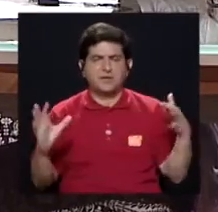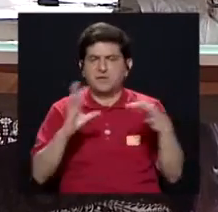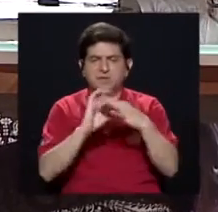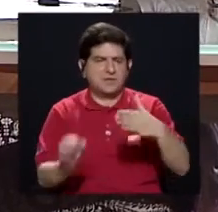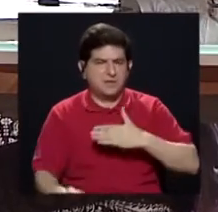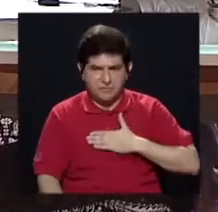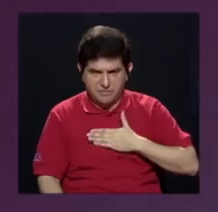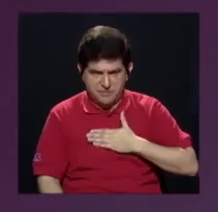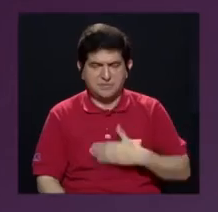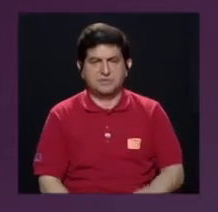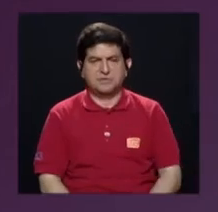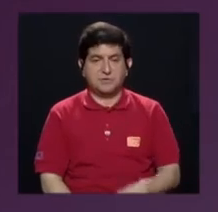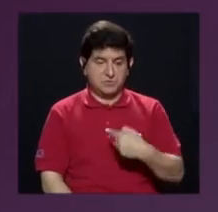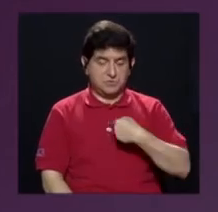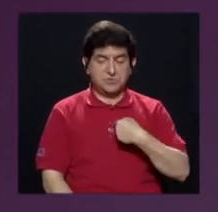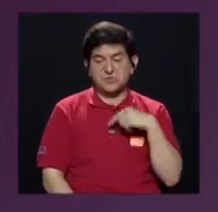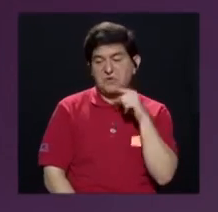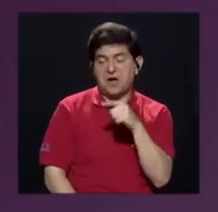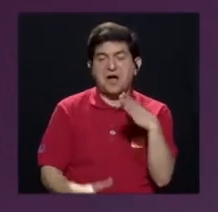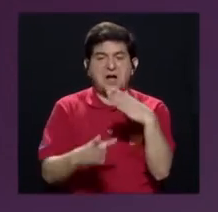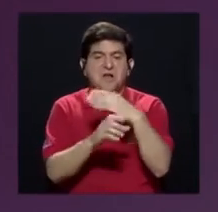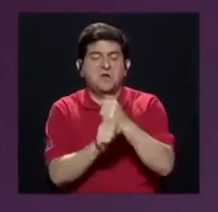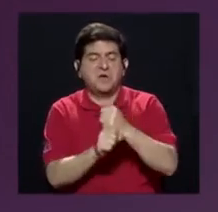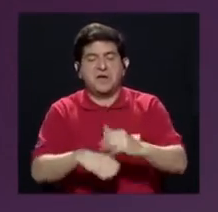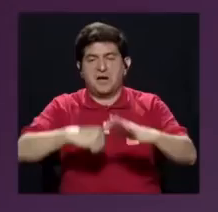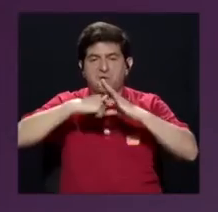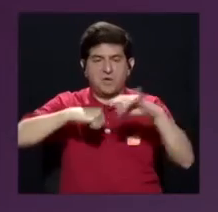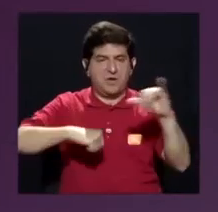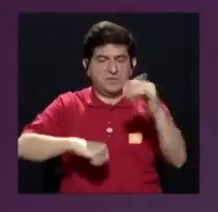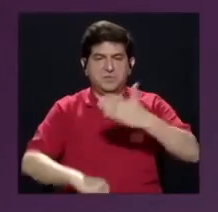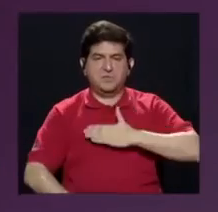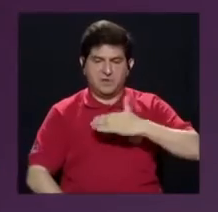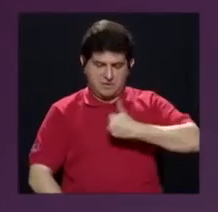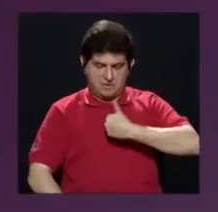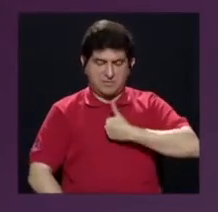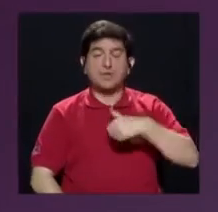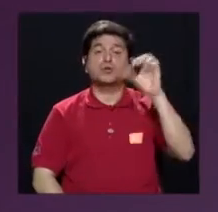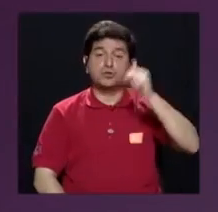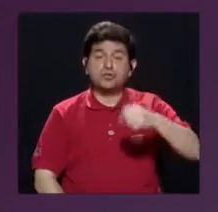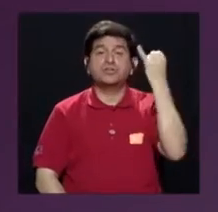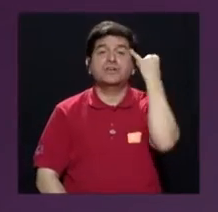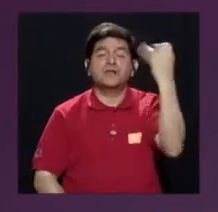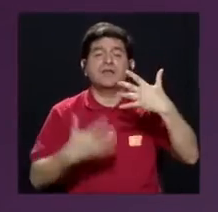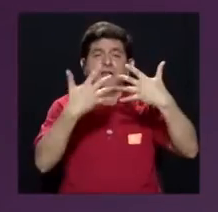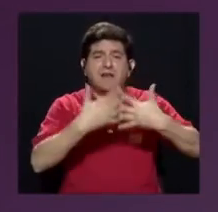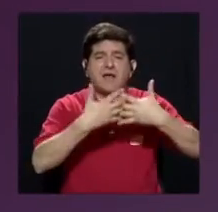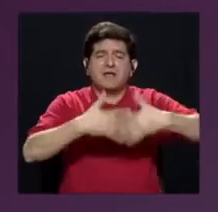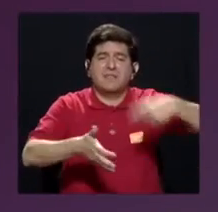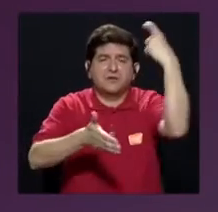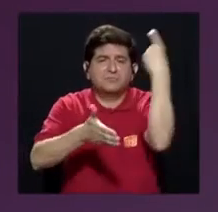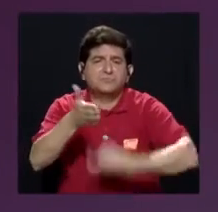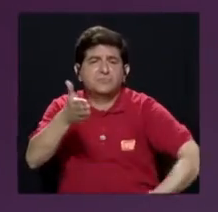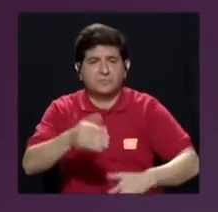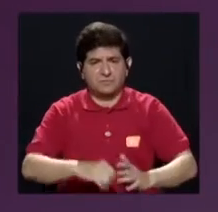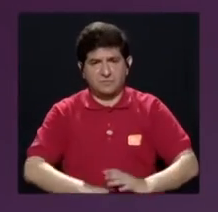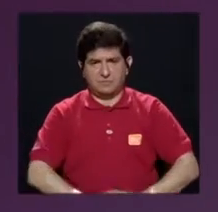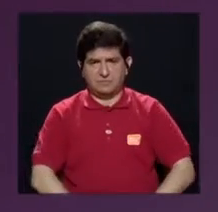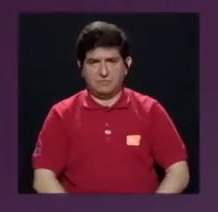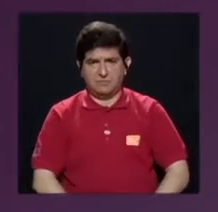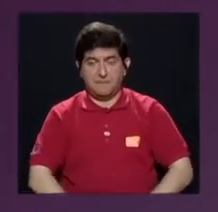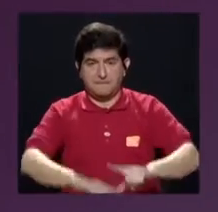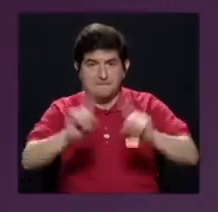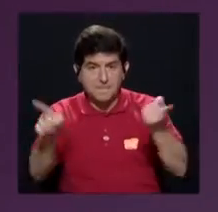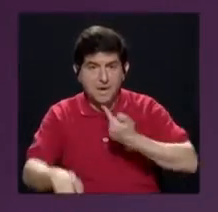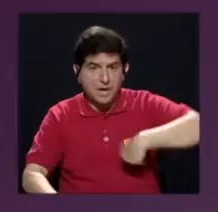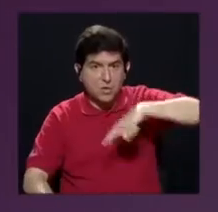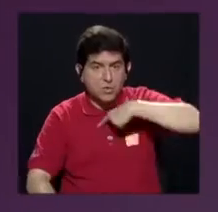es lo que le hago al planeta, soy yo misma también. Exacto, porque la noción de máquina es muy rígido. En cambio,